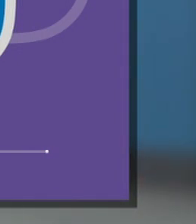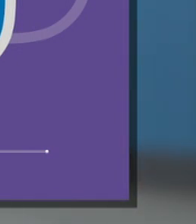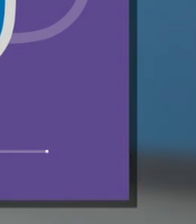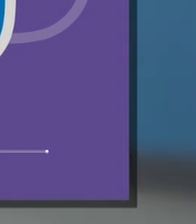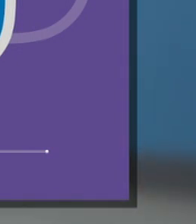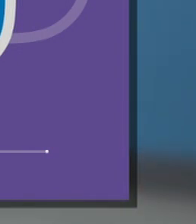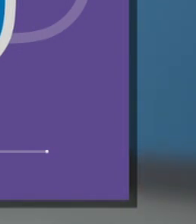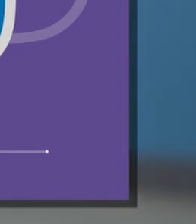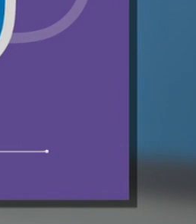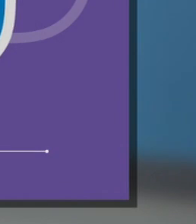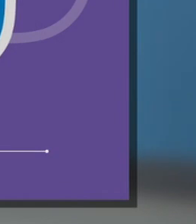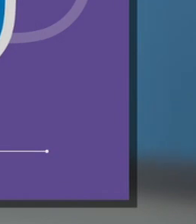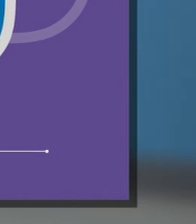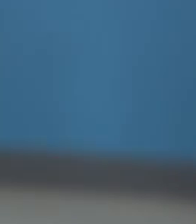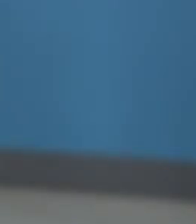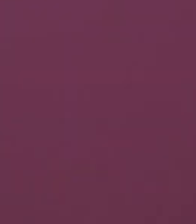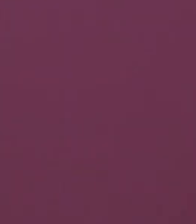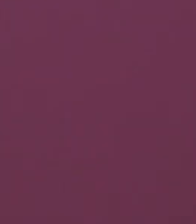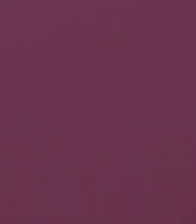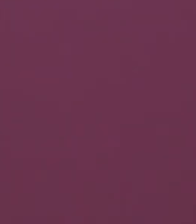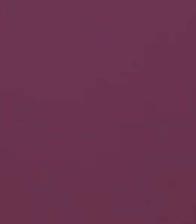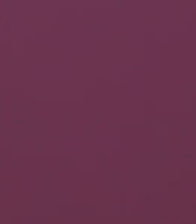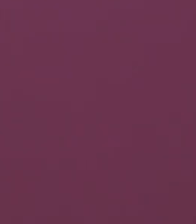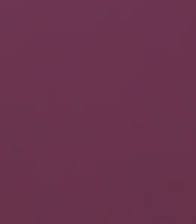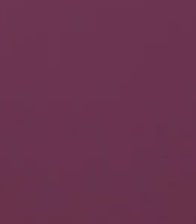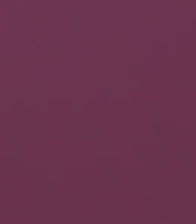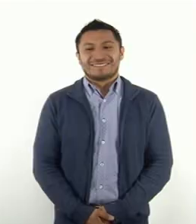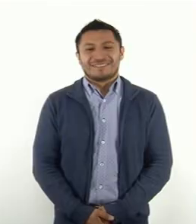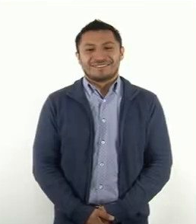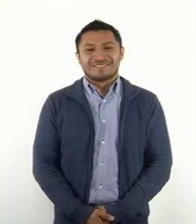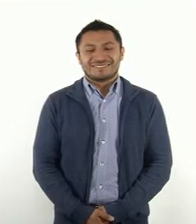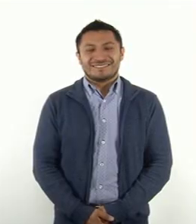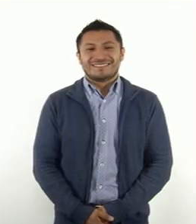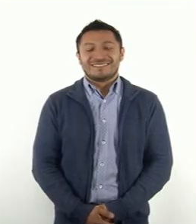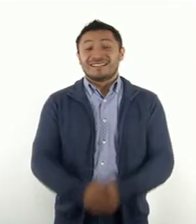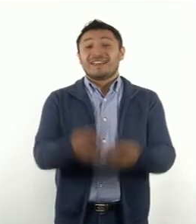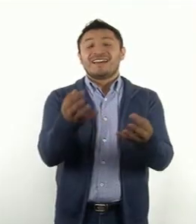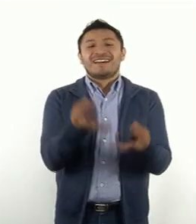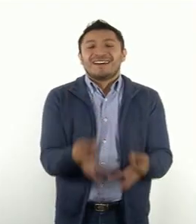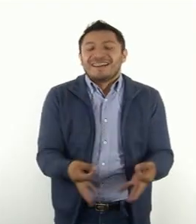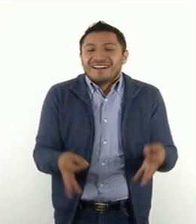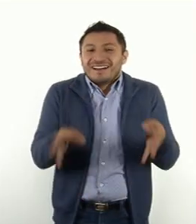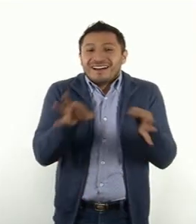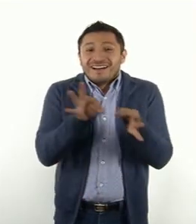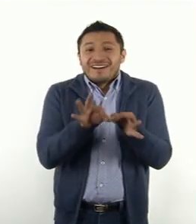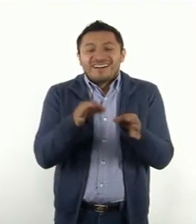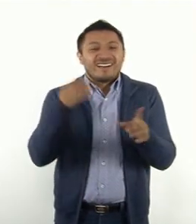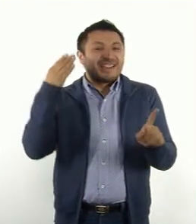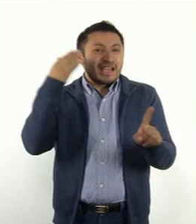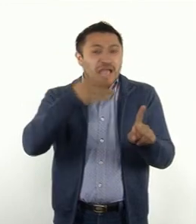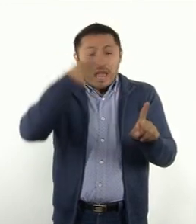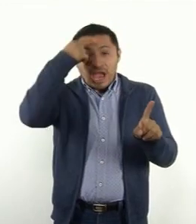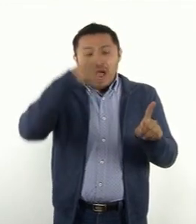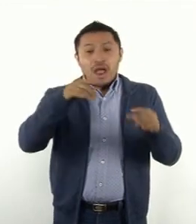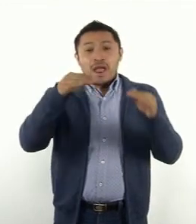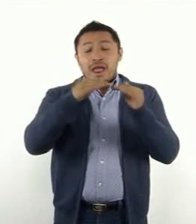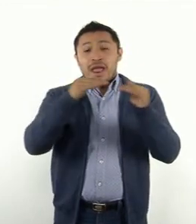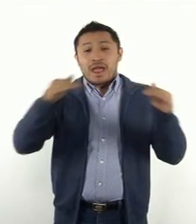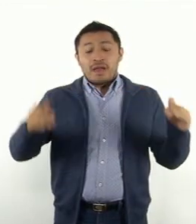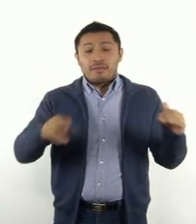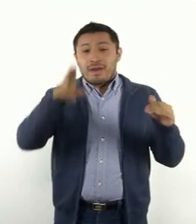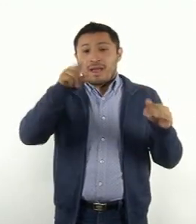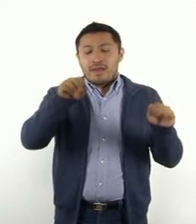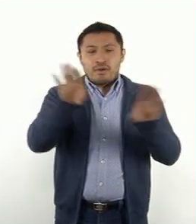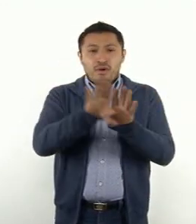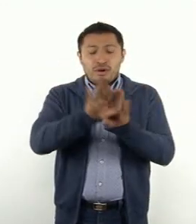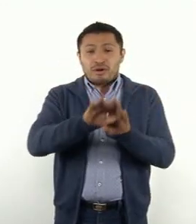ciudadanos voten y tengan parlamento. Un principio básico para que la democracia no sea una cáscara